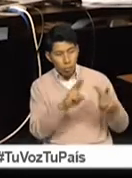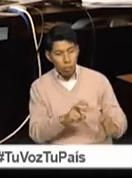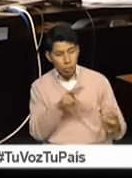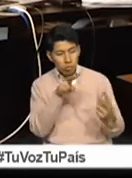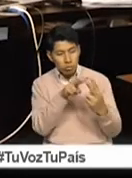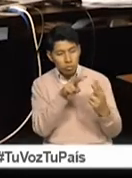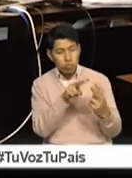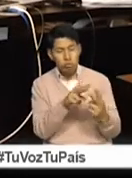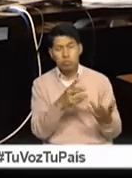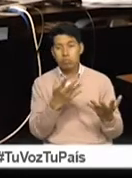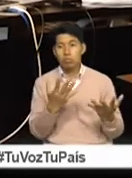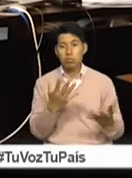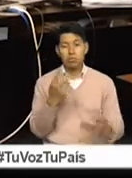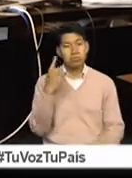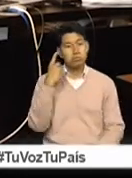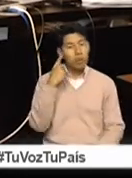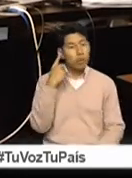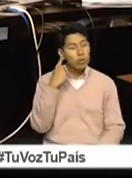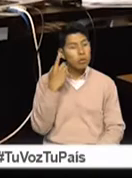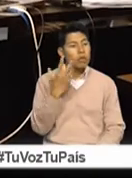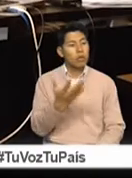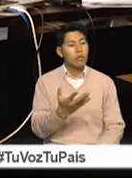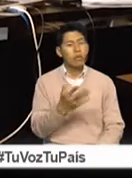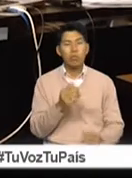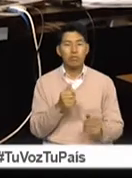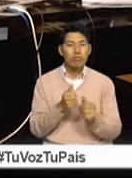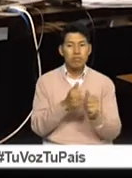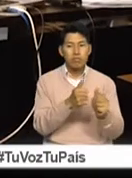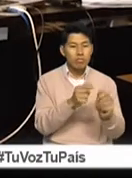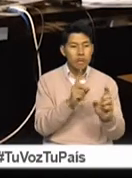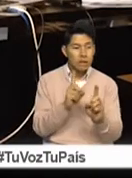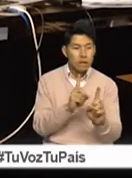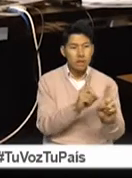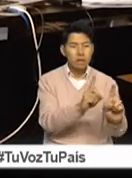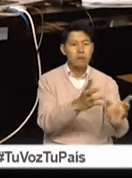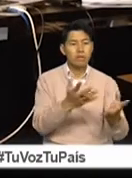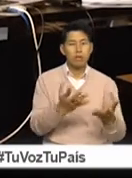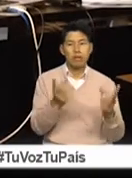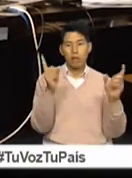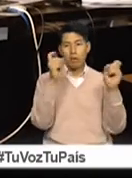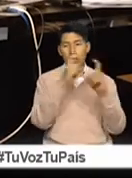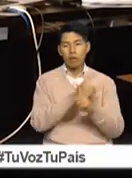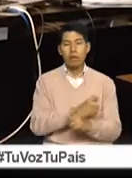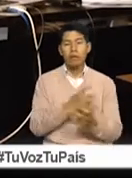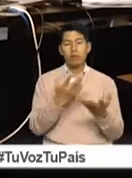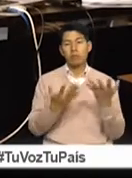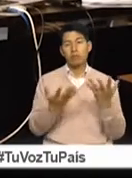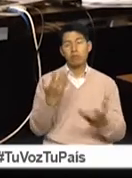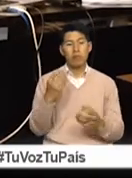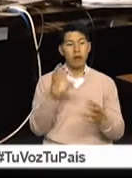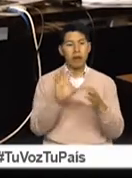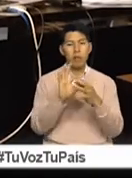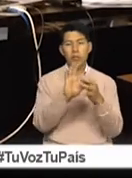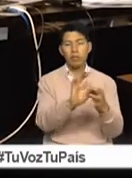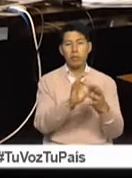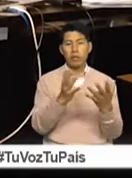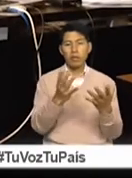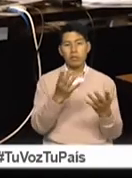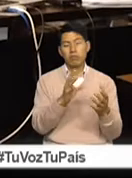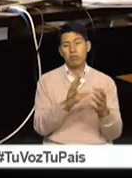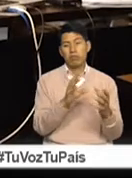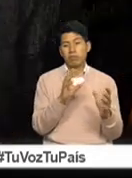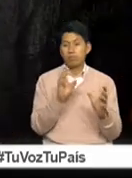escucharlos no seguirlo muy difícil a ser su amigo y no ser su